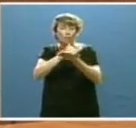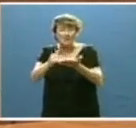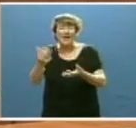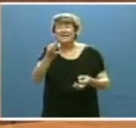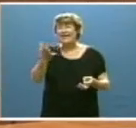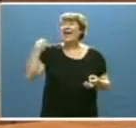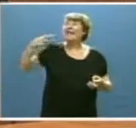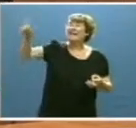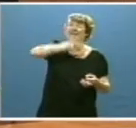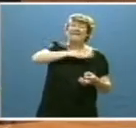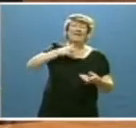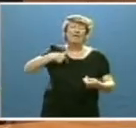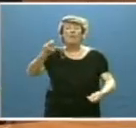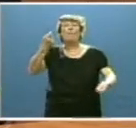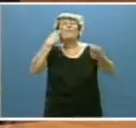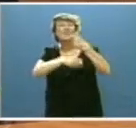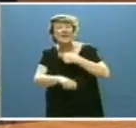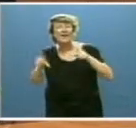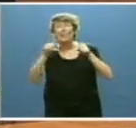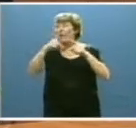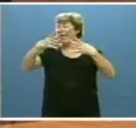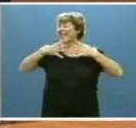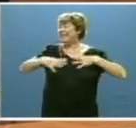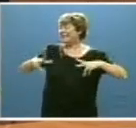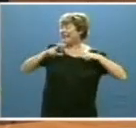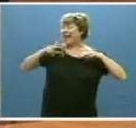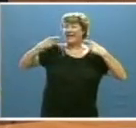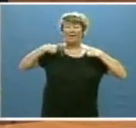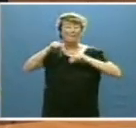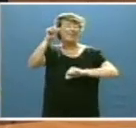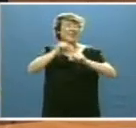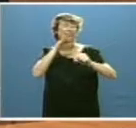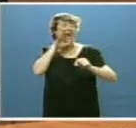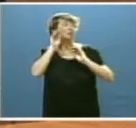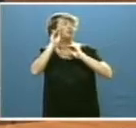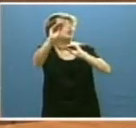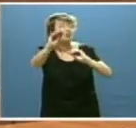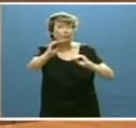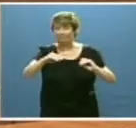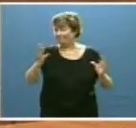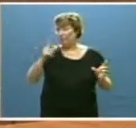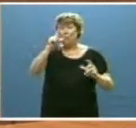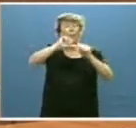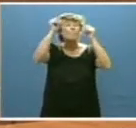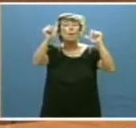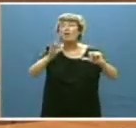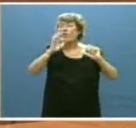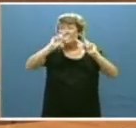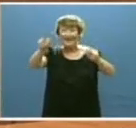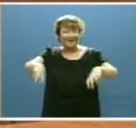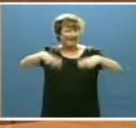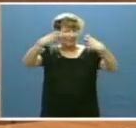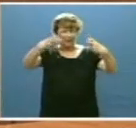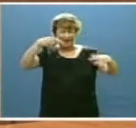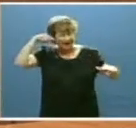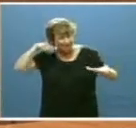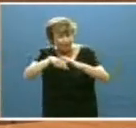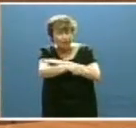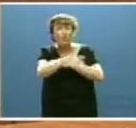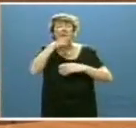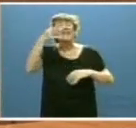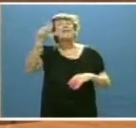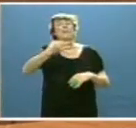nos quiso vender como un traje a la medida de la comunidad un modelo que debe reformarse a fondo para